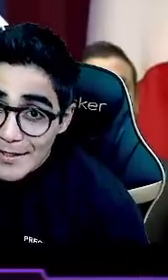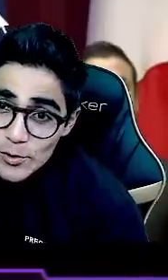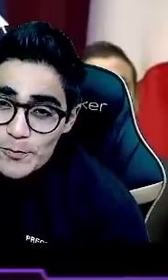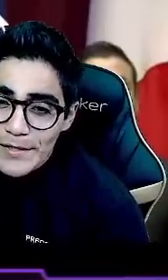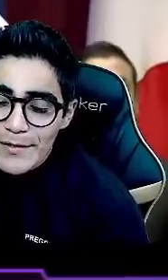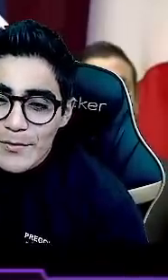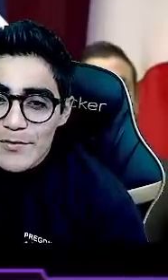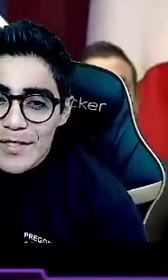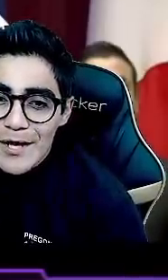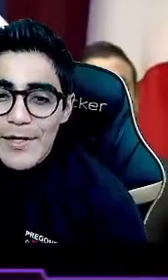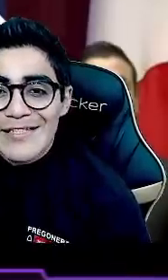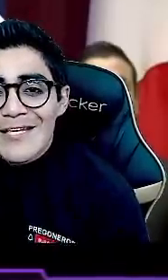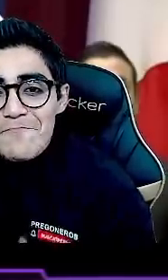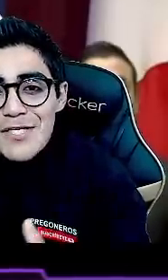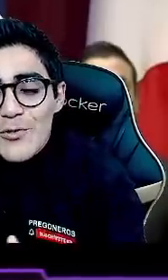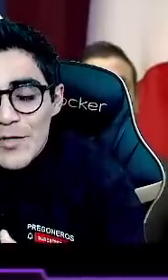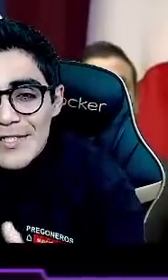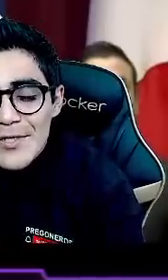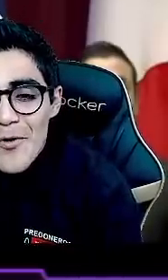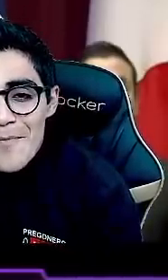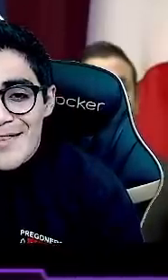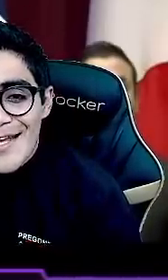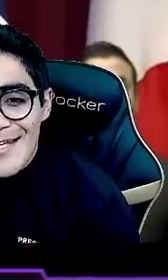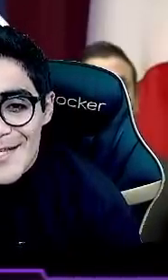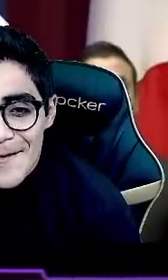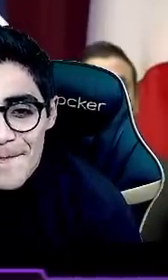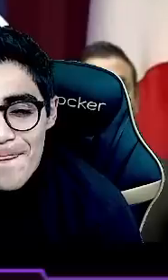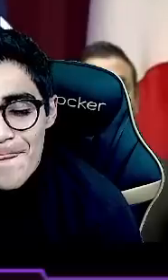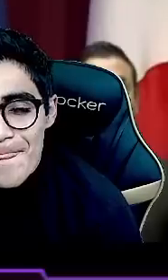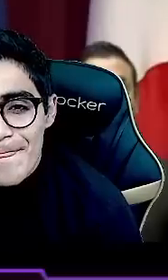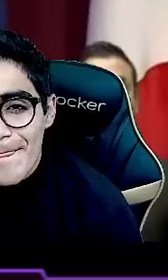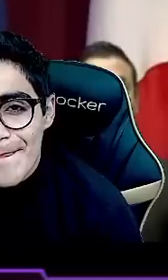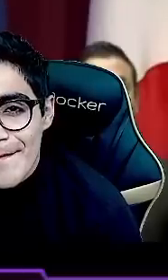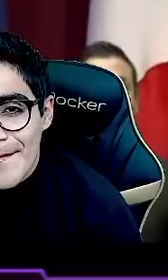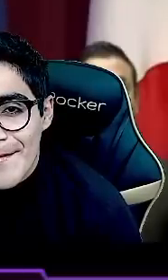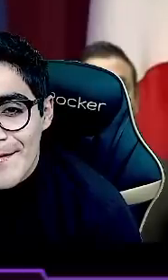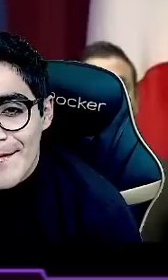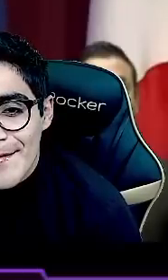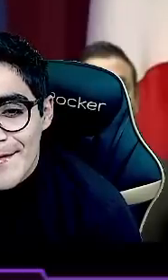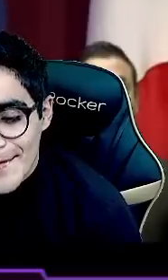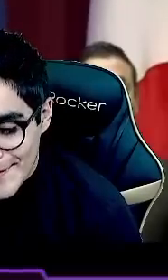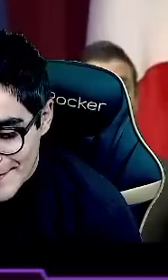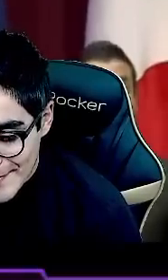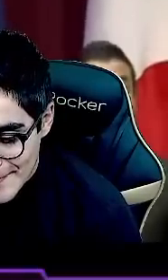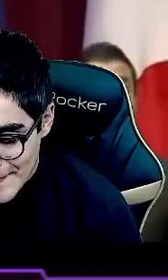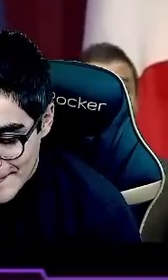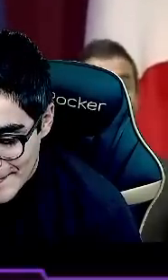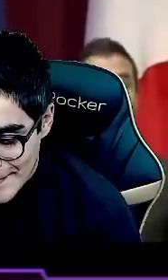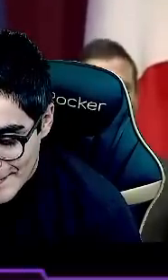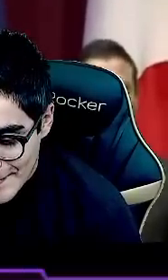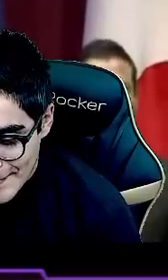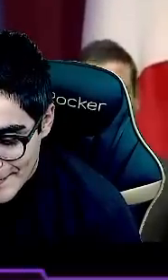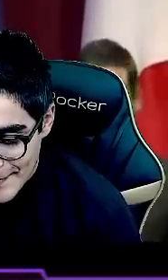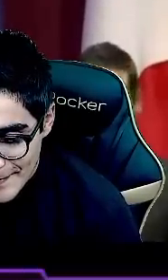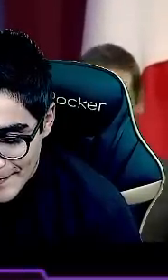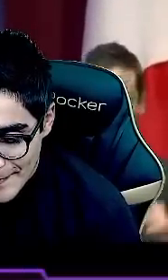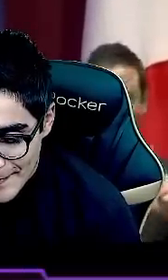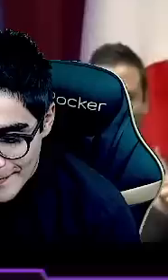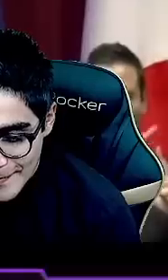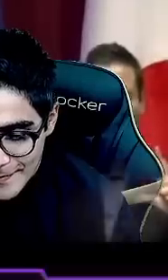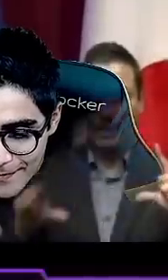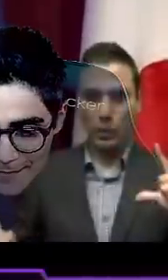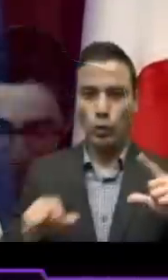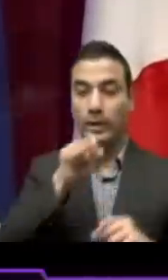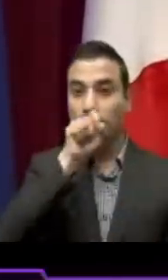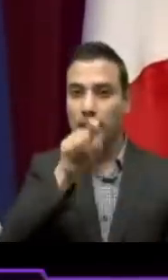esos partidos Ahora sí inmiscuirse nuevamente al INE en nuestro país en diferentes